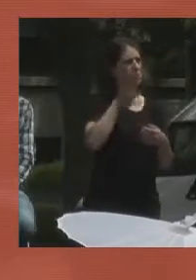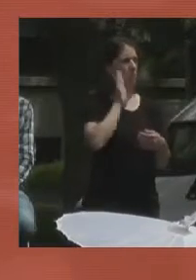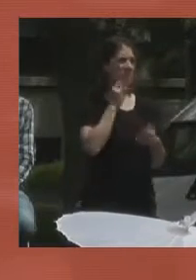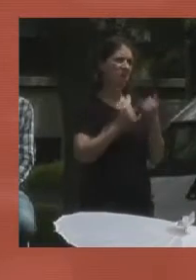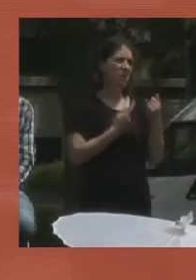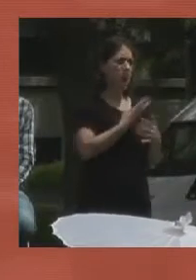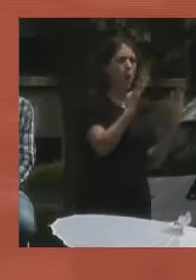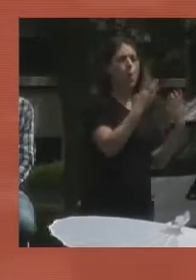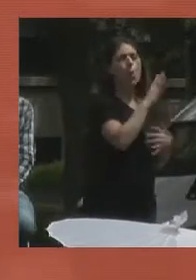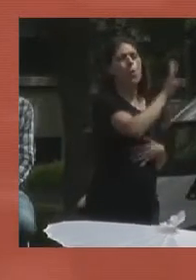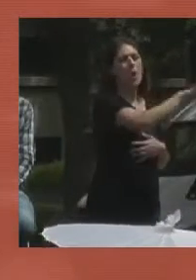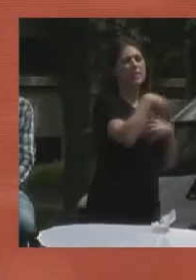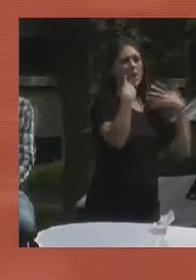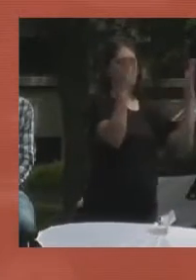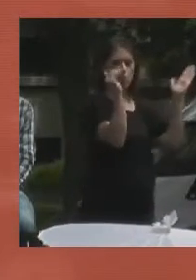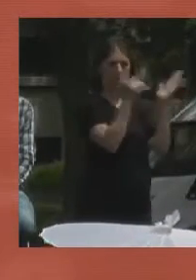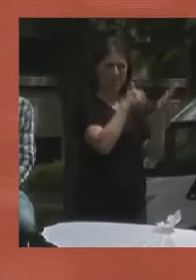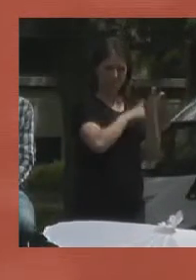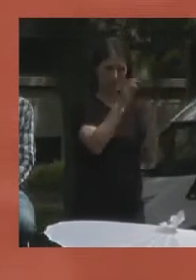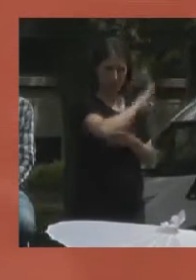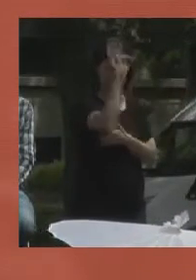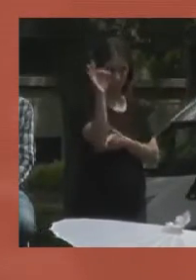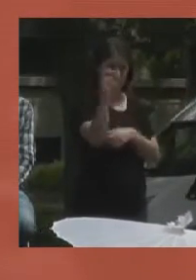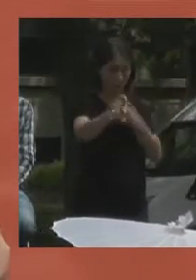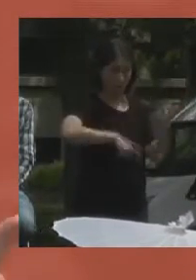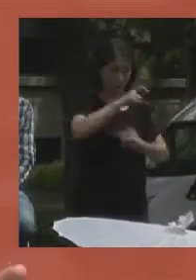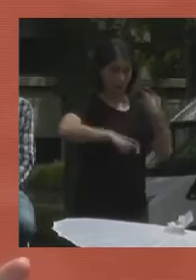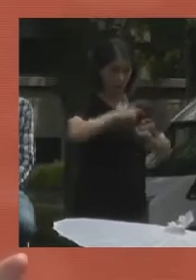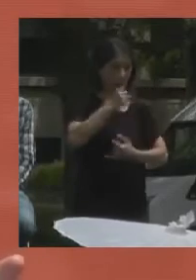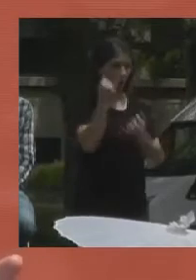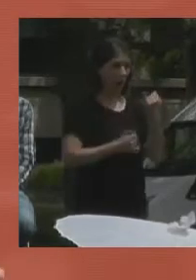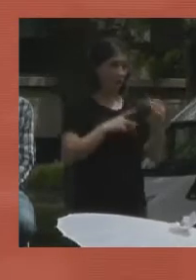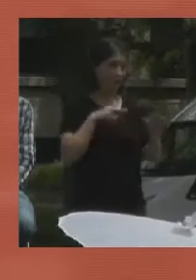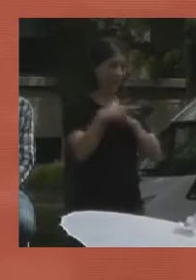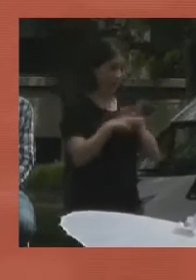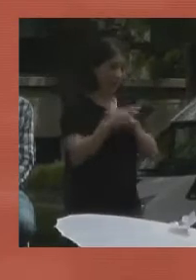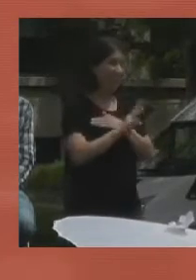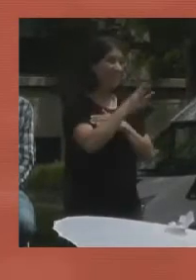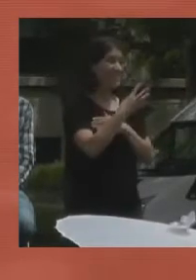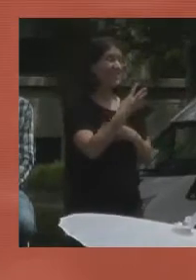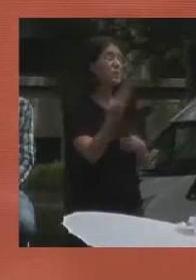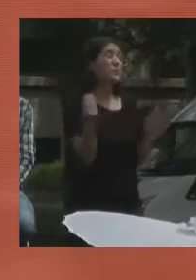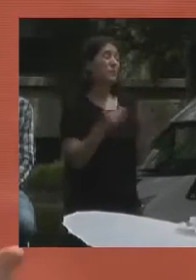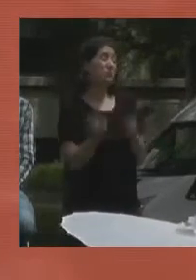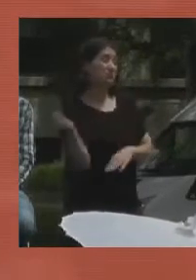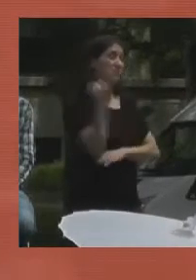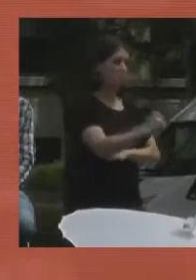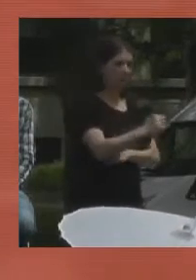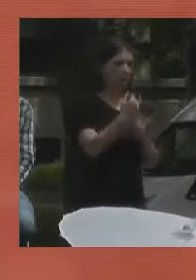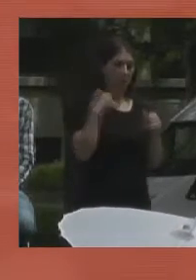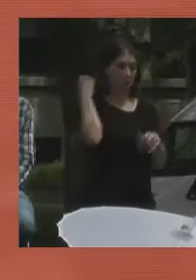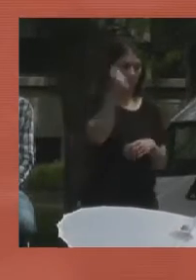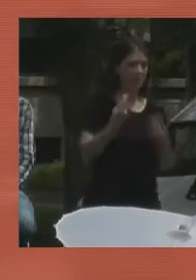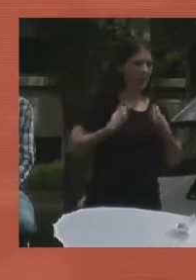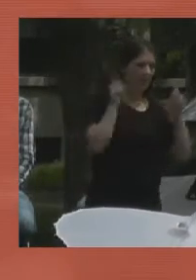48.000 millóns ao ano, que son 3 veces a cantidade dos recortes. 3 veces todo o que se ten recortado en